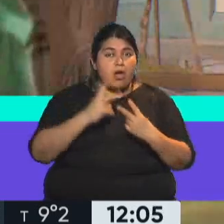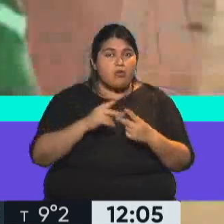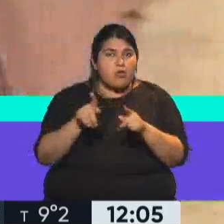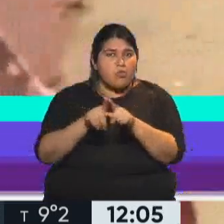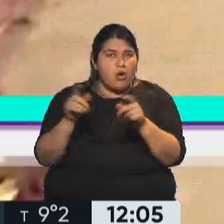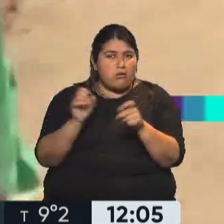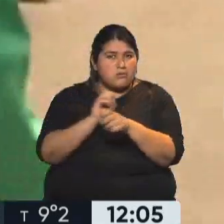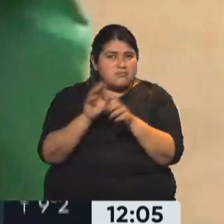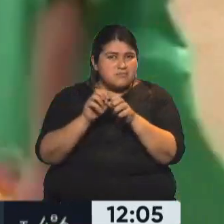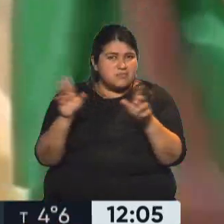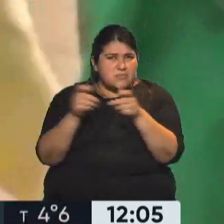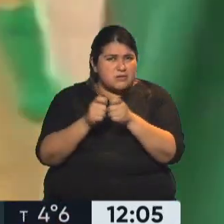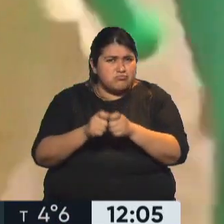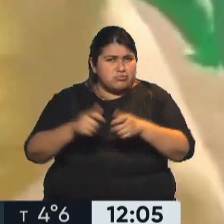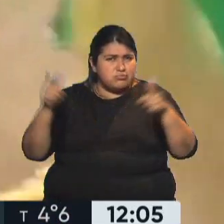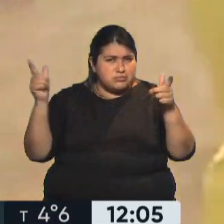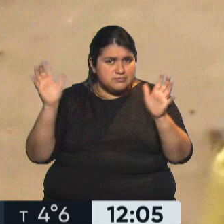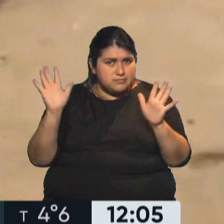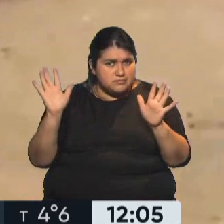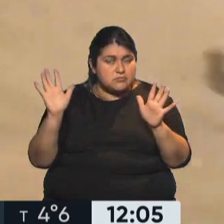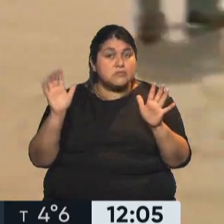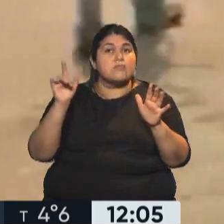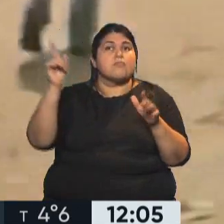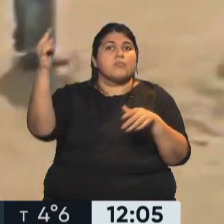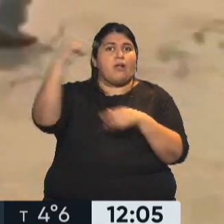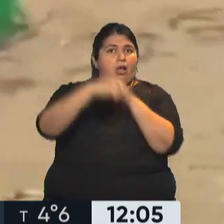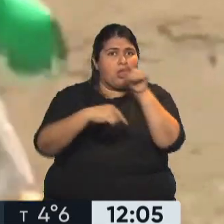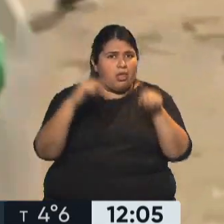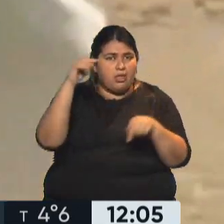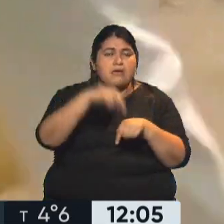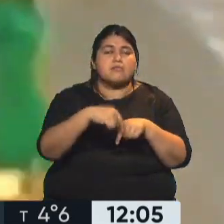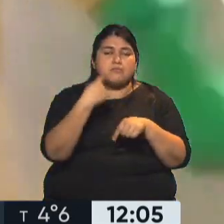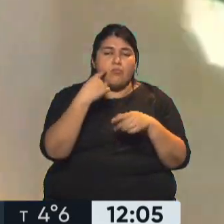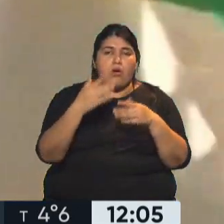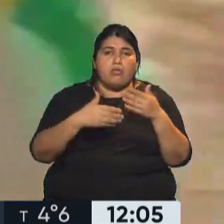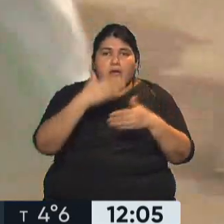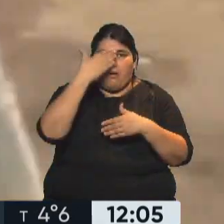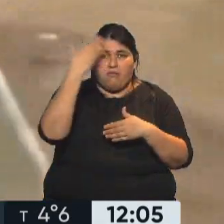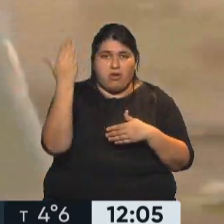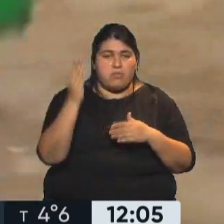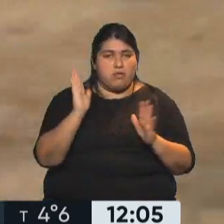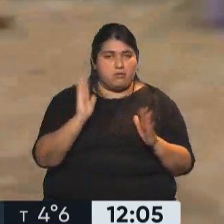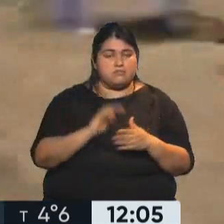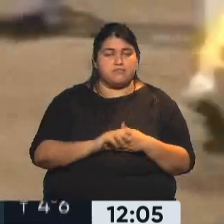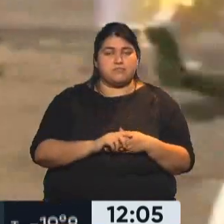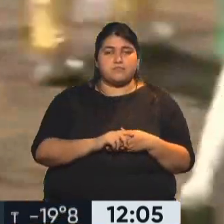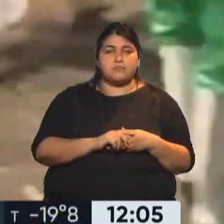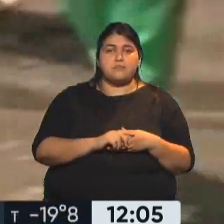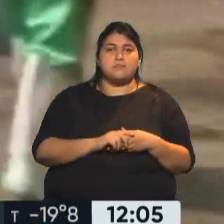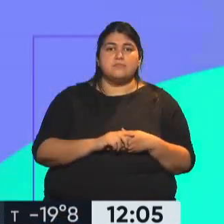2014 y de repente 24 horas más tarde están comenzando el desarrollo de la enfermedad en otro confín del planeta